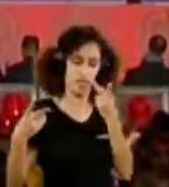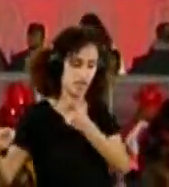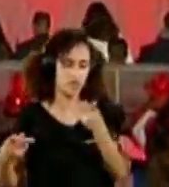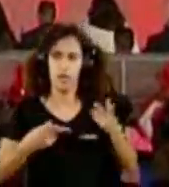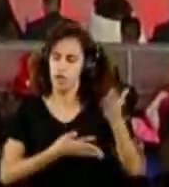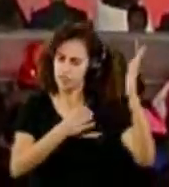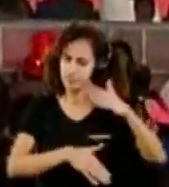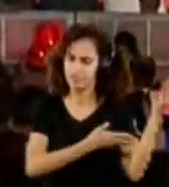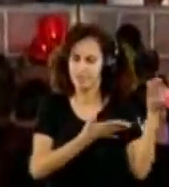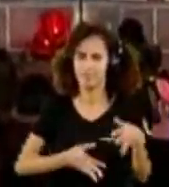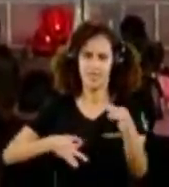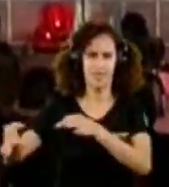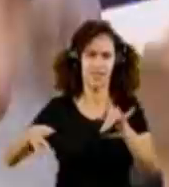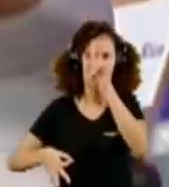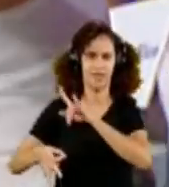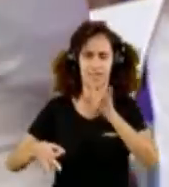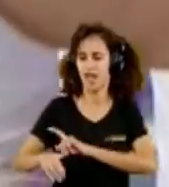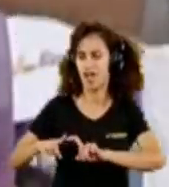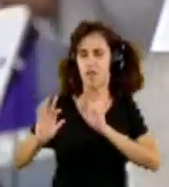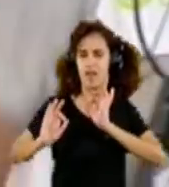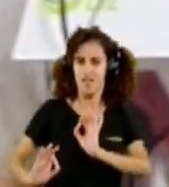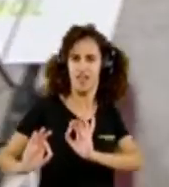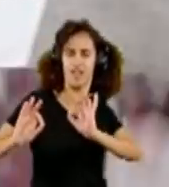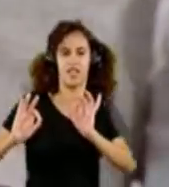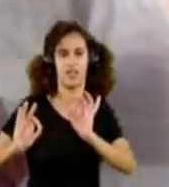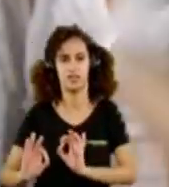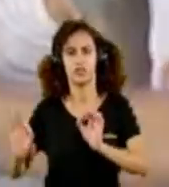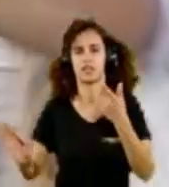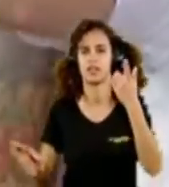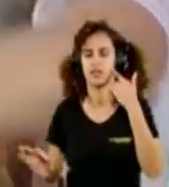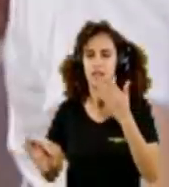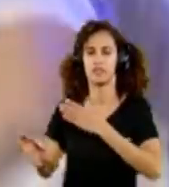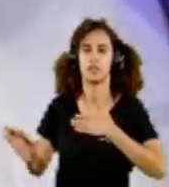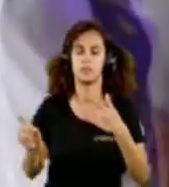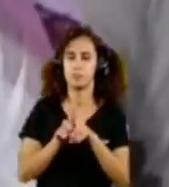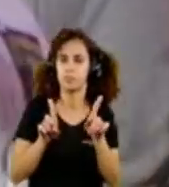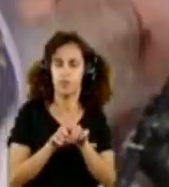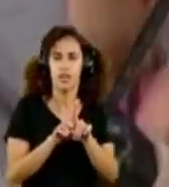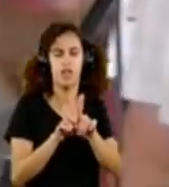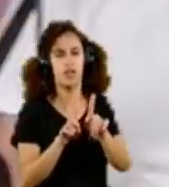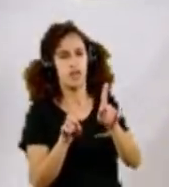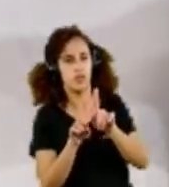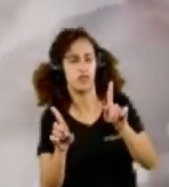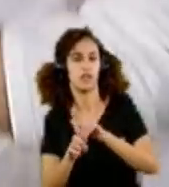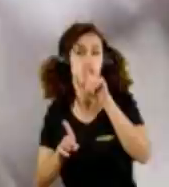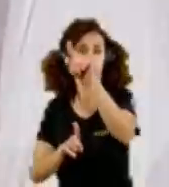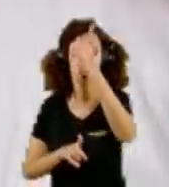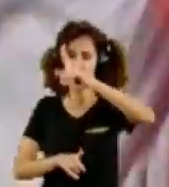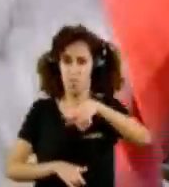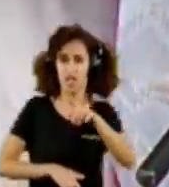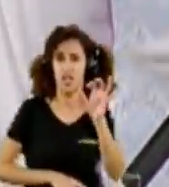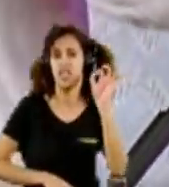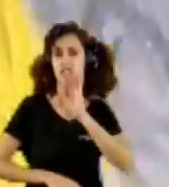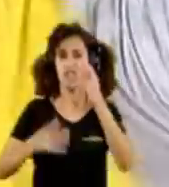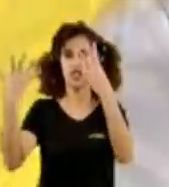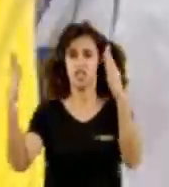bello de estas islas que es nuestra hospitalidad. Yo quisiera preguntarte cómo te debo llamar, si durante siete siglos también fuiste